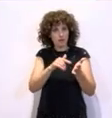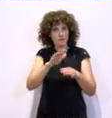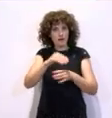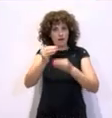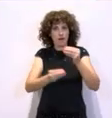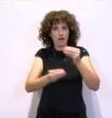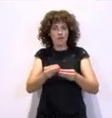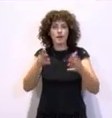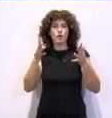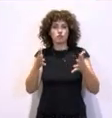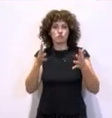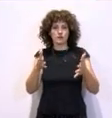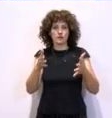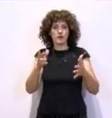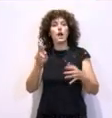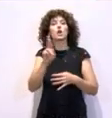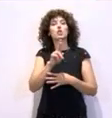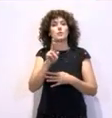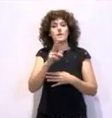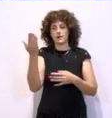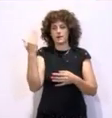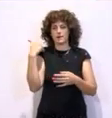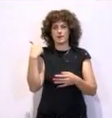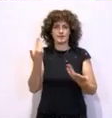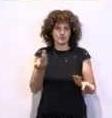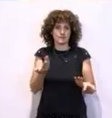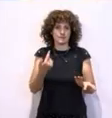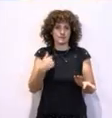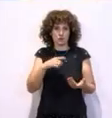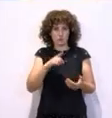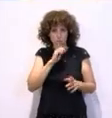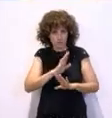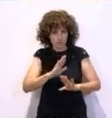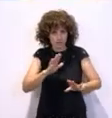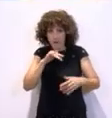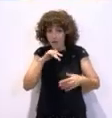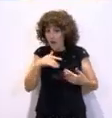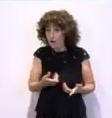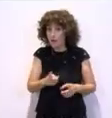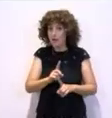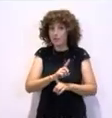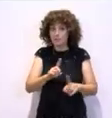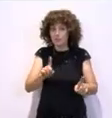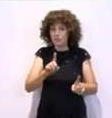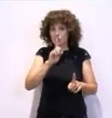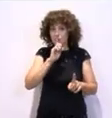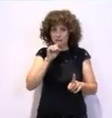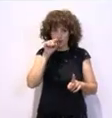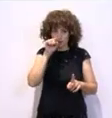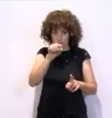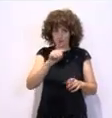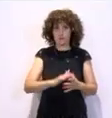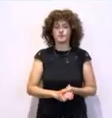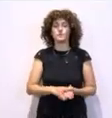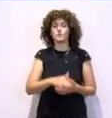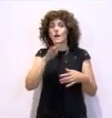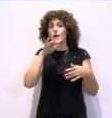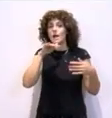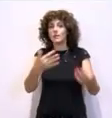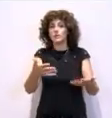la consejera Romero en su día. Quiero decir que no me callé con ella, tampoco me voy a callar con ustedes. Recientemente